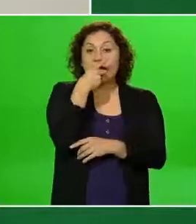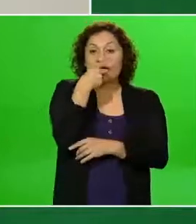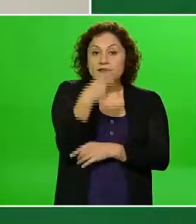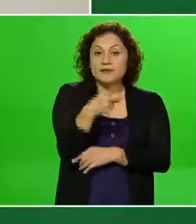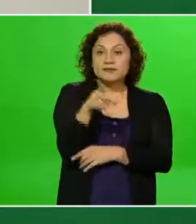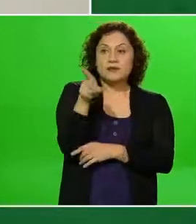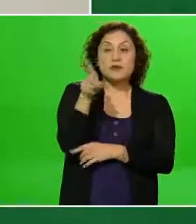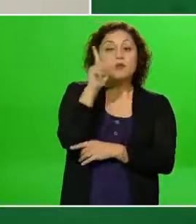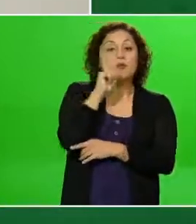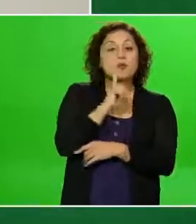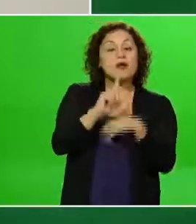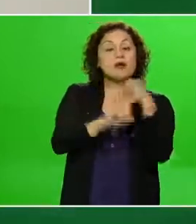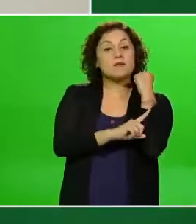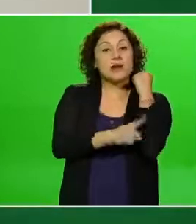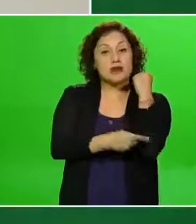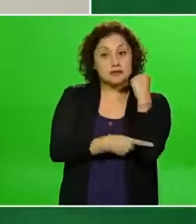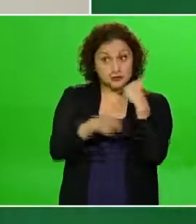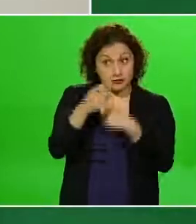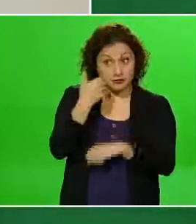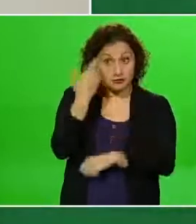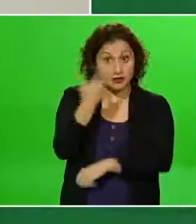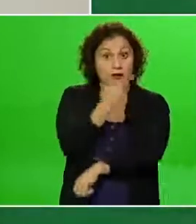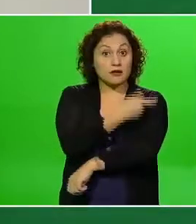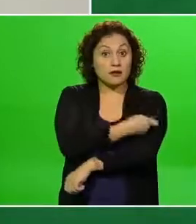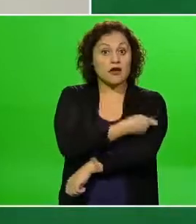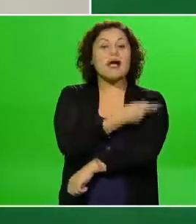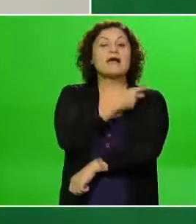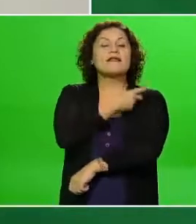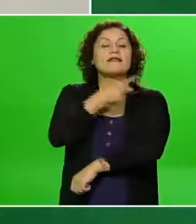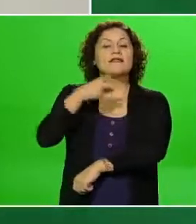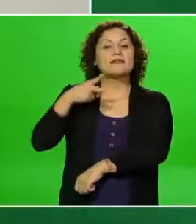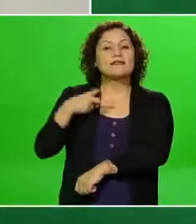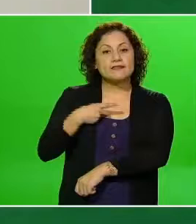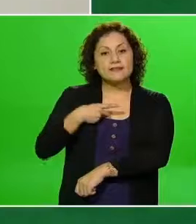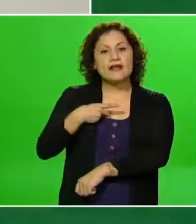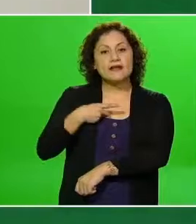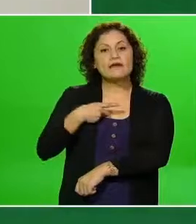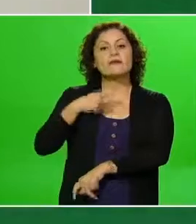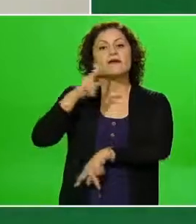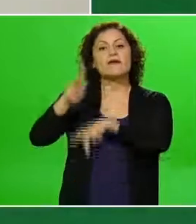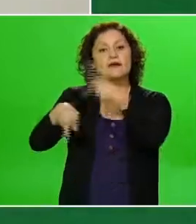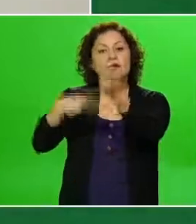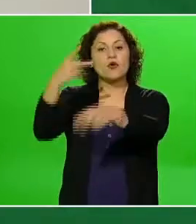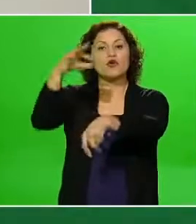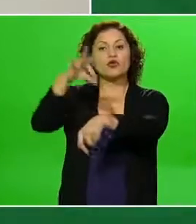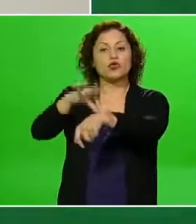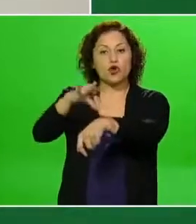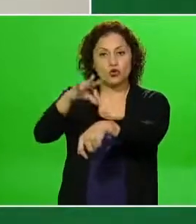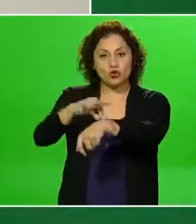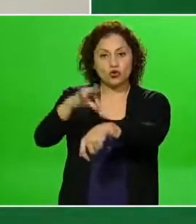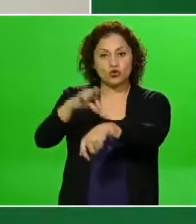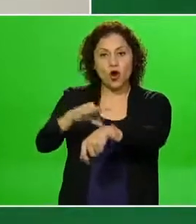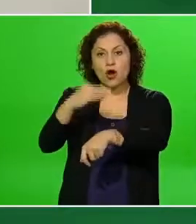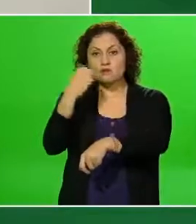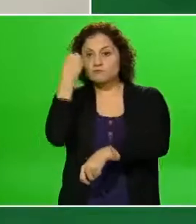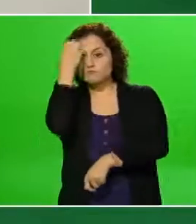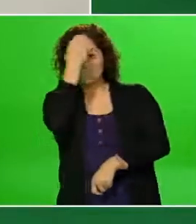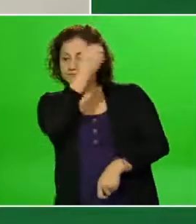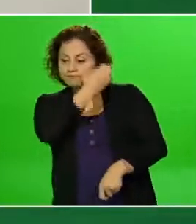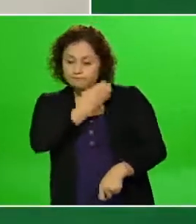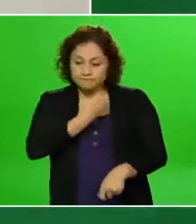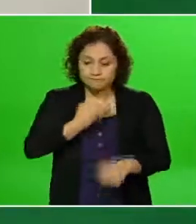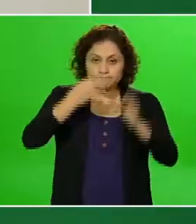quisiera vacunarse debía de realizar la consulta y valoración con un profesional de la